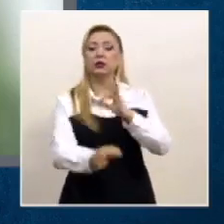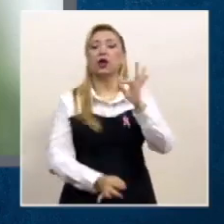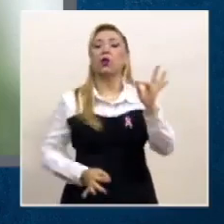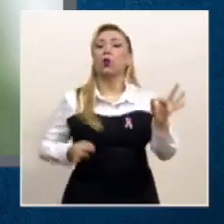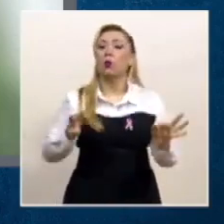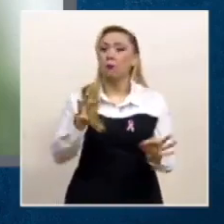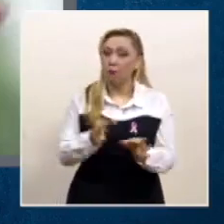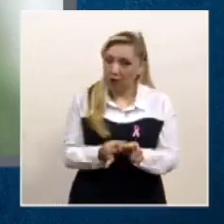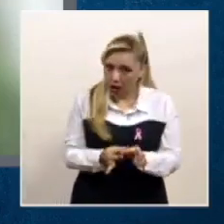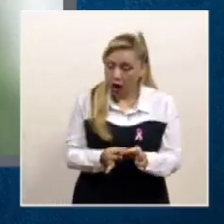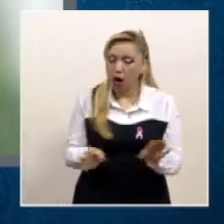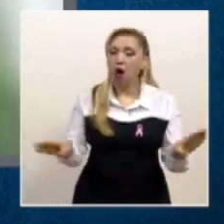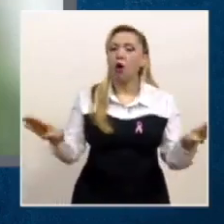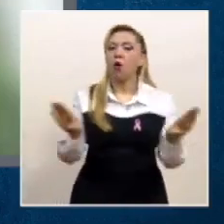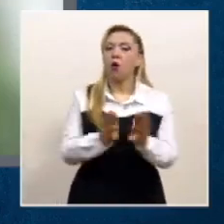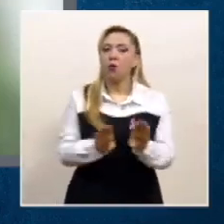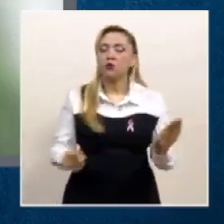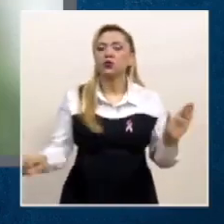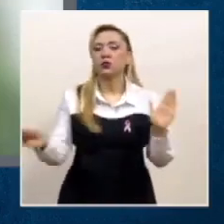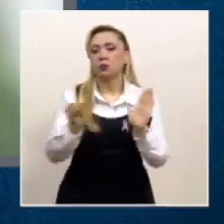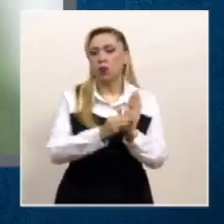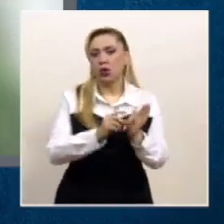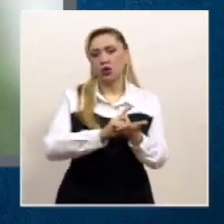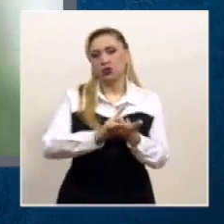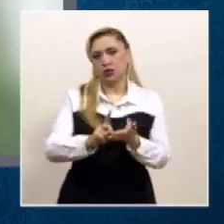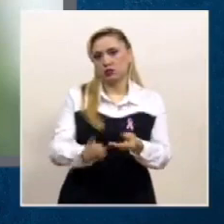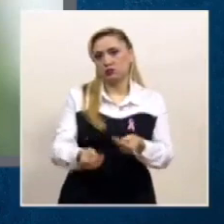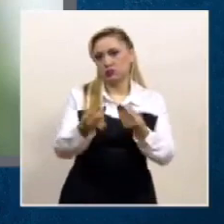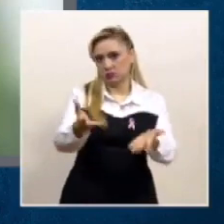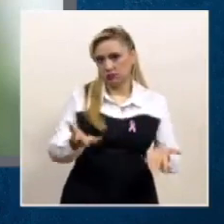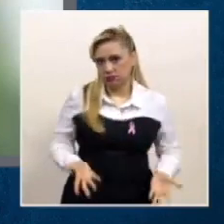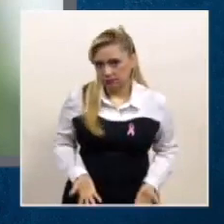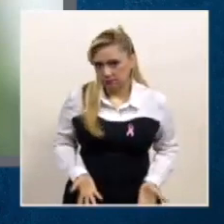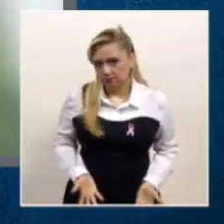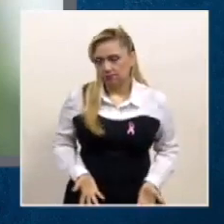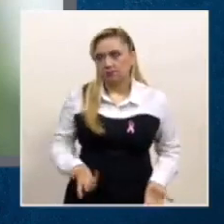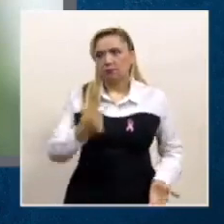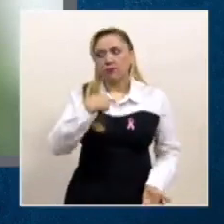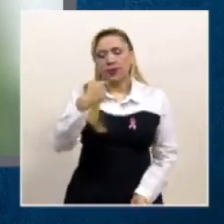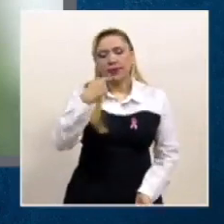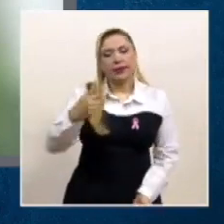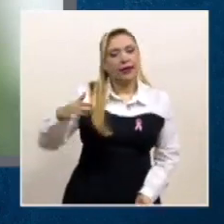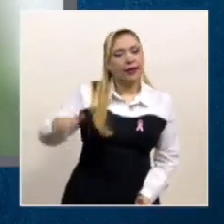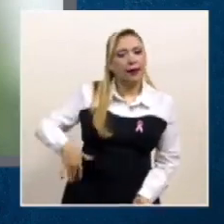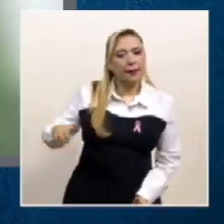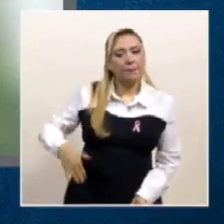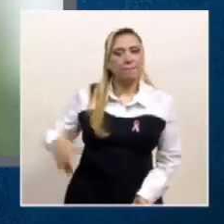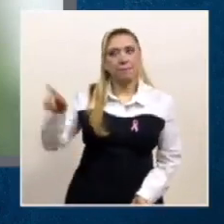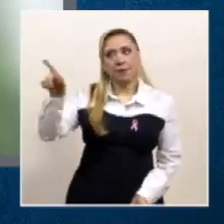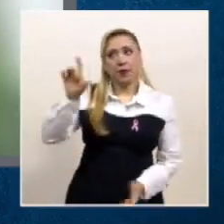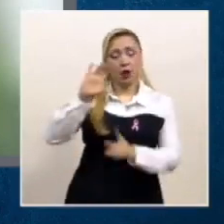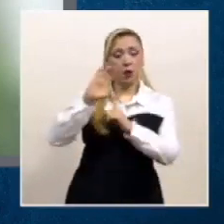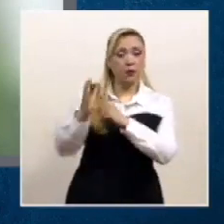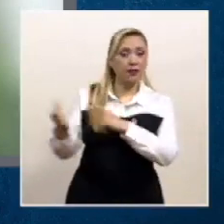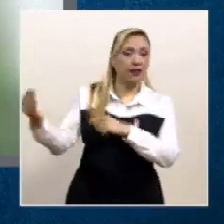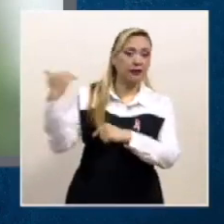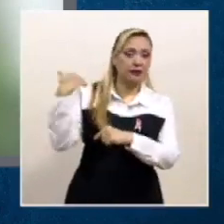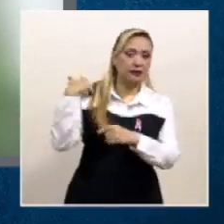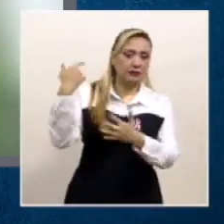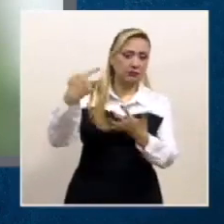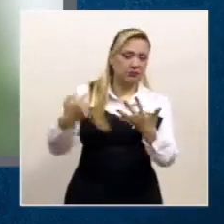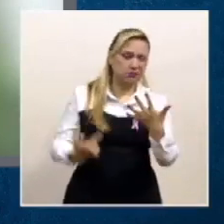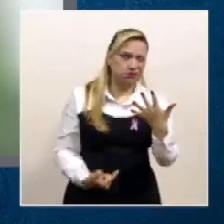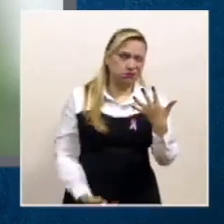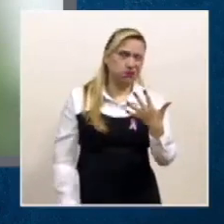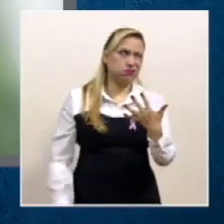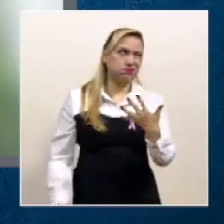cumplimiento de cómo va esta aplicación de los derechos. Mencionaba hace rato que de las observaciones que nos hace el comité, pues lamentablemente